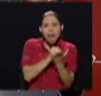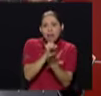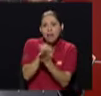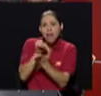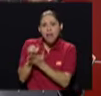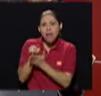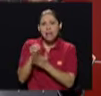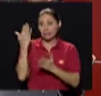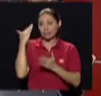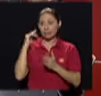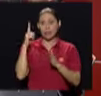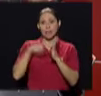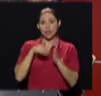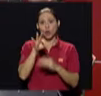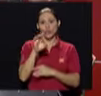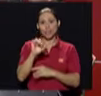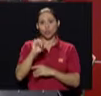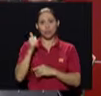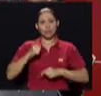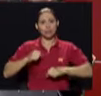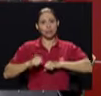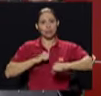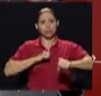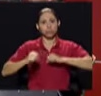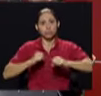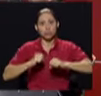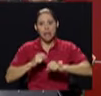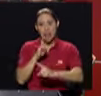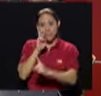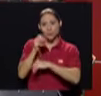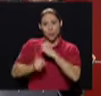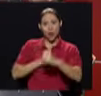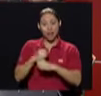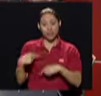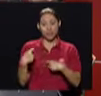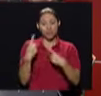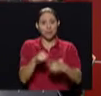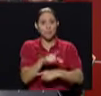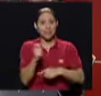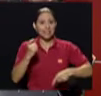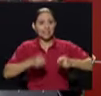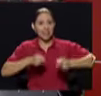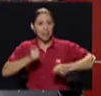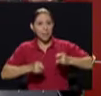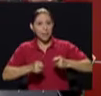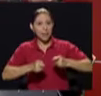ocurren los terremotos, el terremoto de 1910, en septiembre de ese año se promulga la primera ley